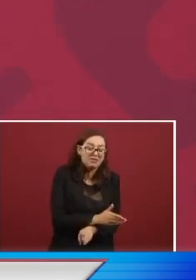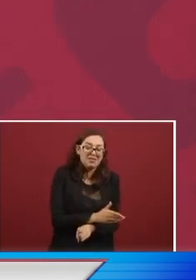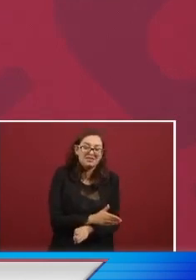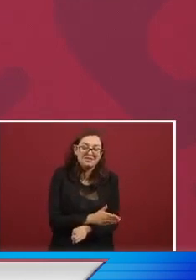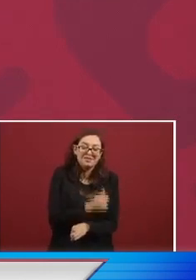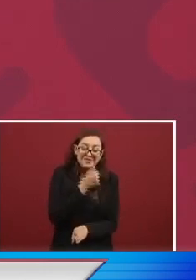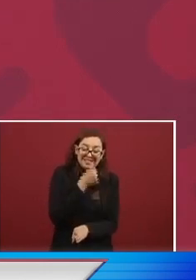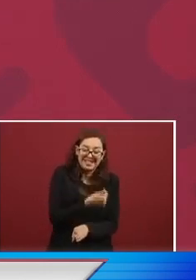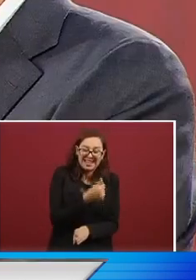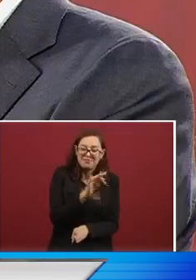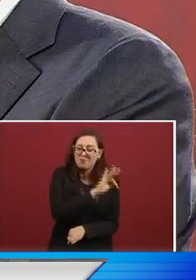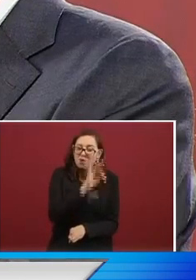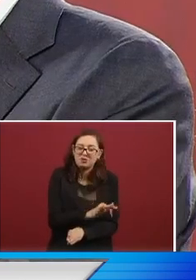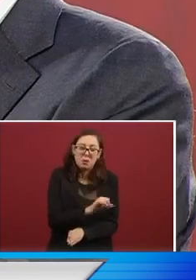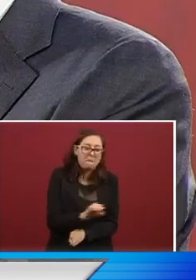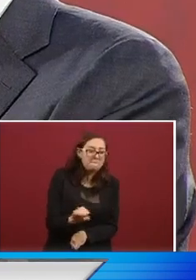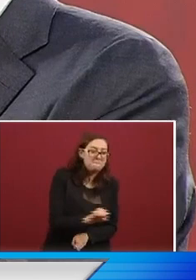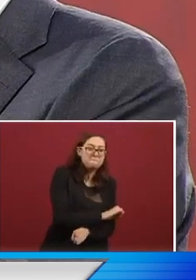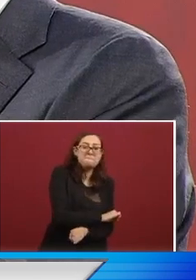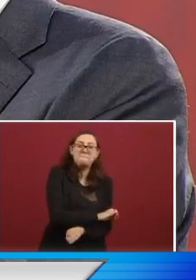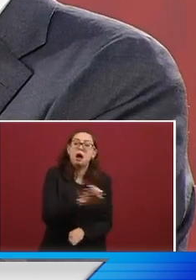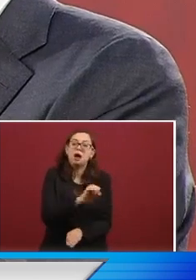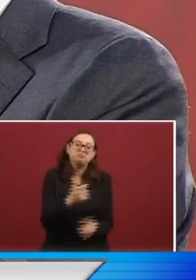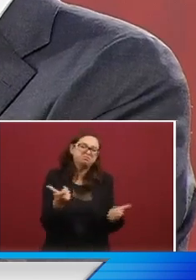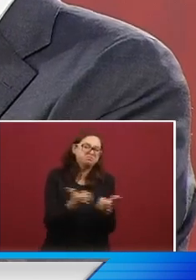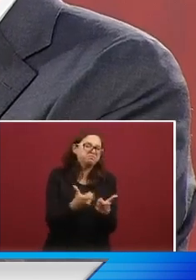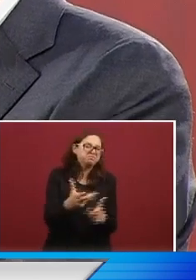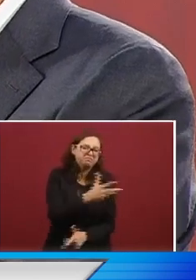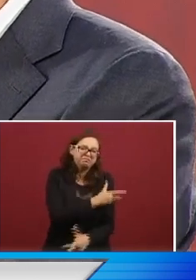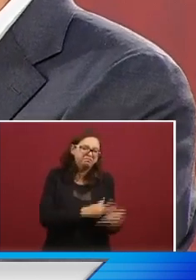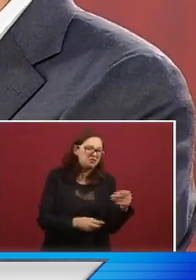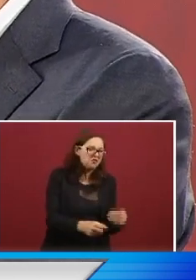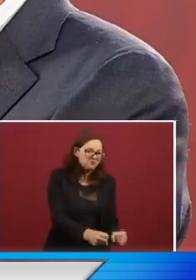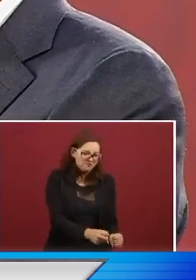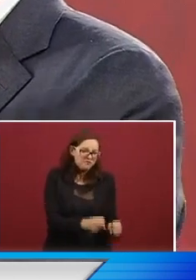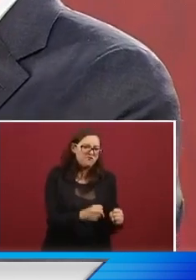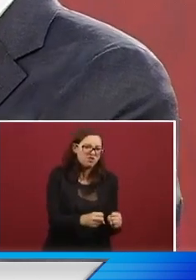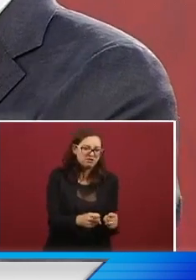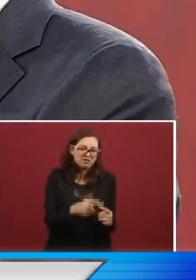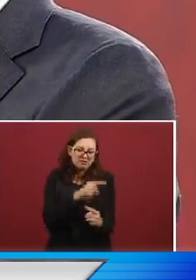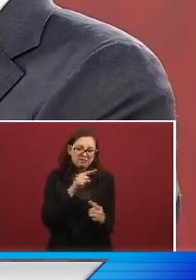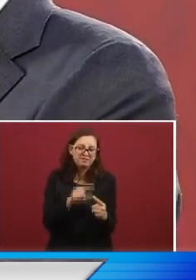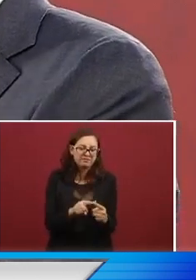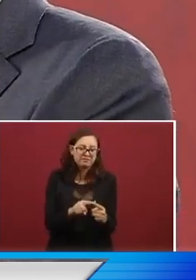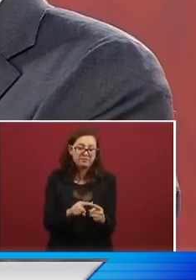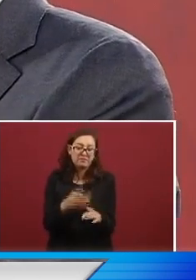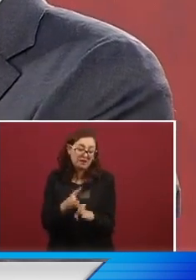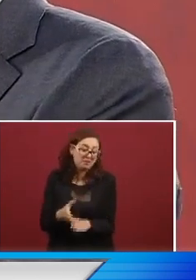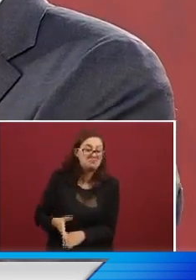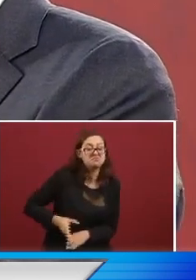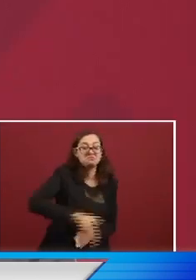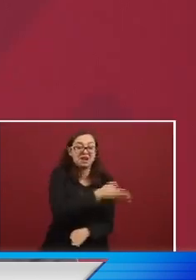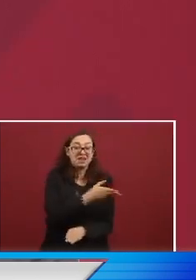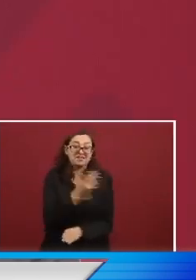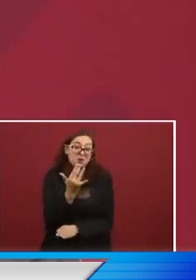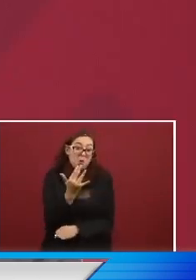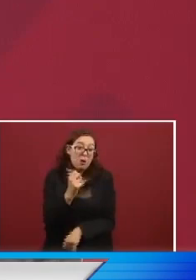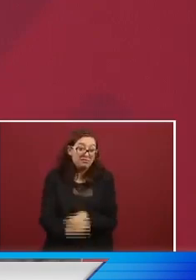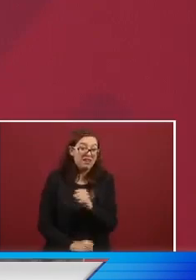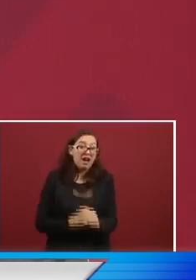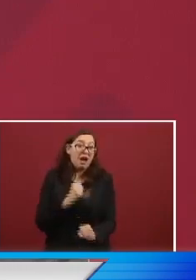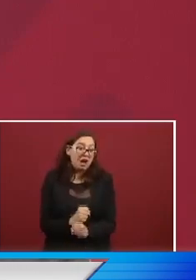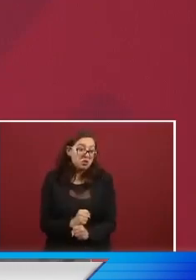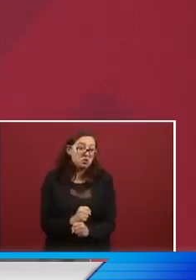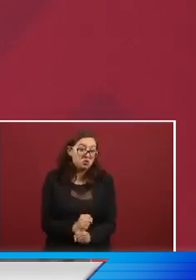la inversión extranjera. No hay problemas de inflación. El peso se está apreciando y la confianza en los inversionistas extranjeros es muy buena. Y hay